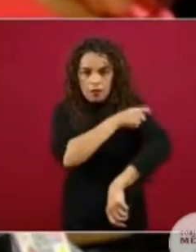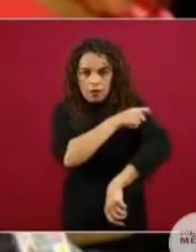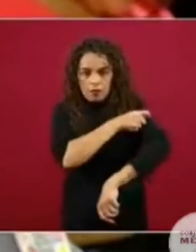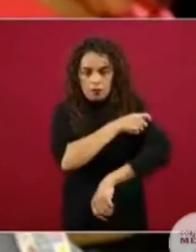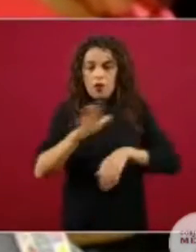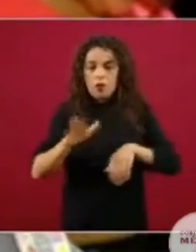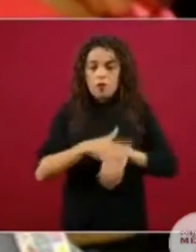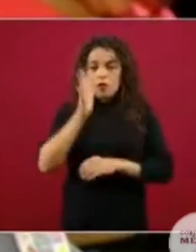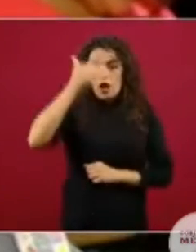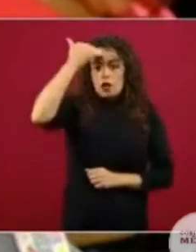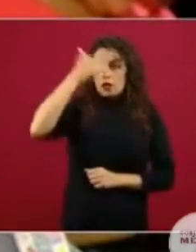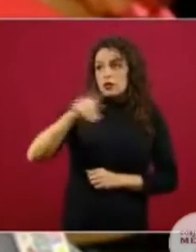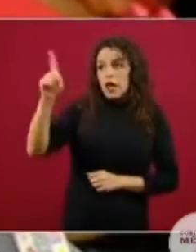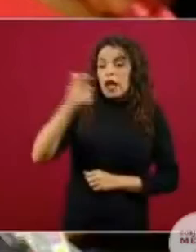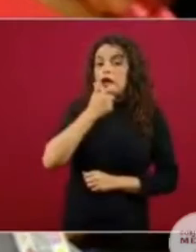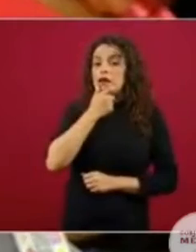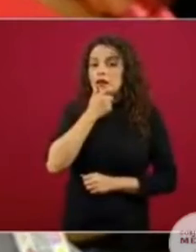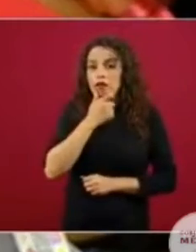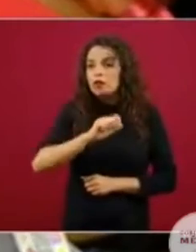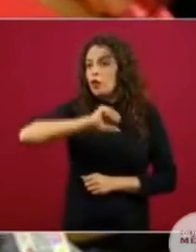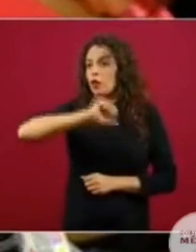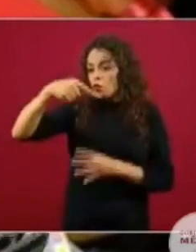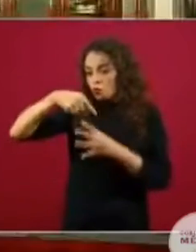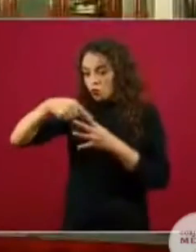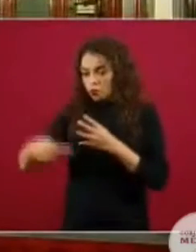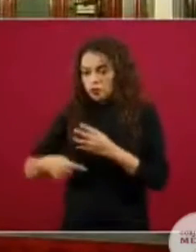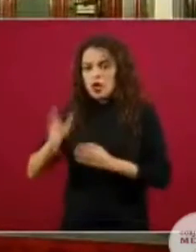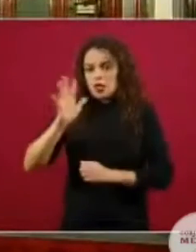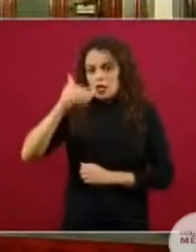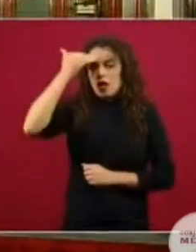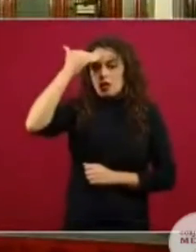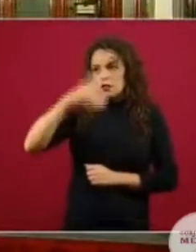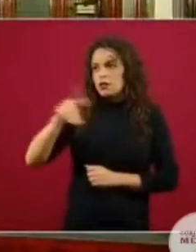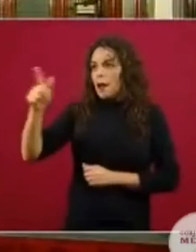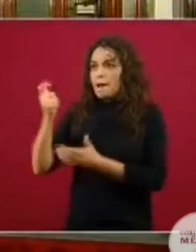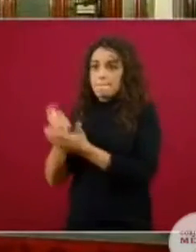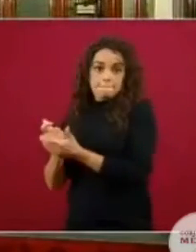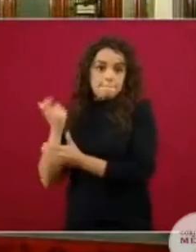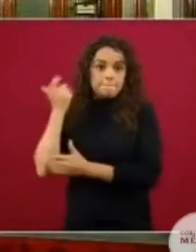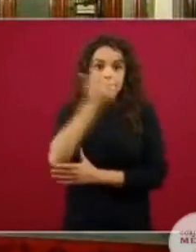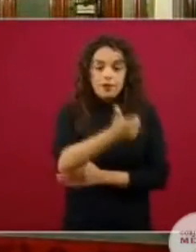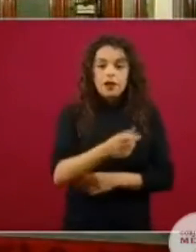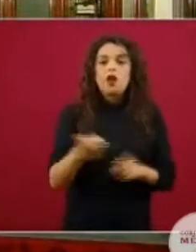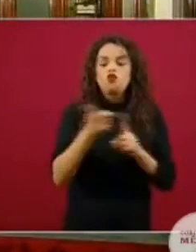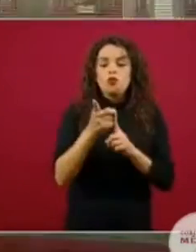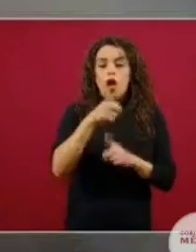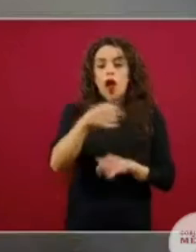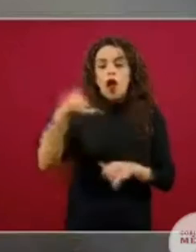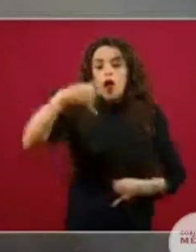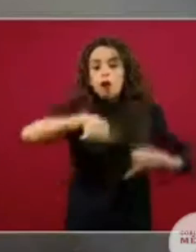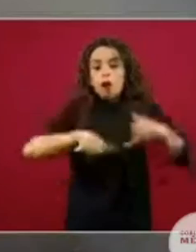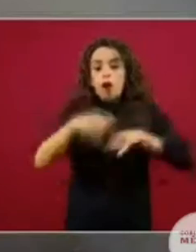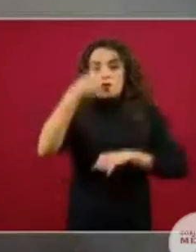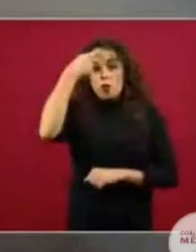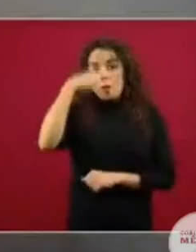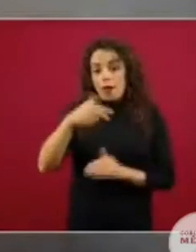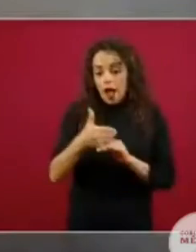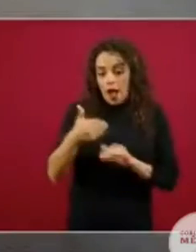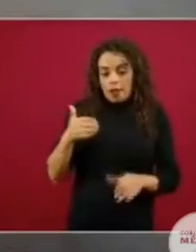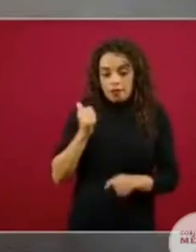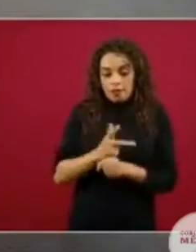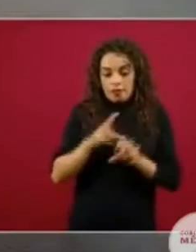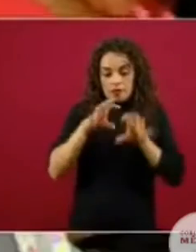otros que han ya estado dando dinero a laboratorios no estoy diciendo que sea malo pero lo están dando para ir apartando sí se puede decir los primeros